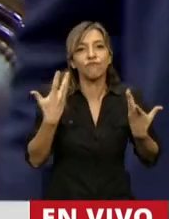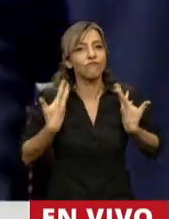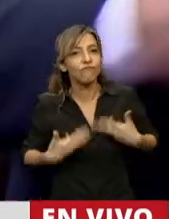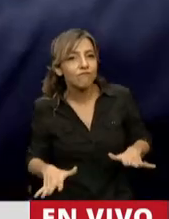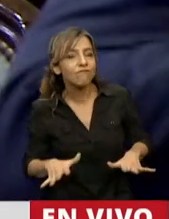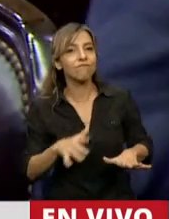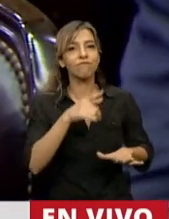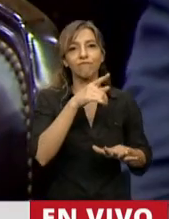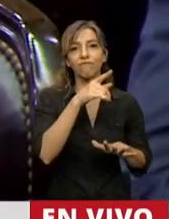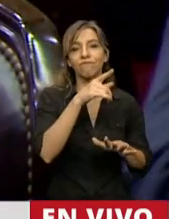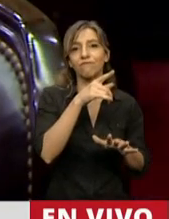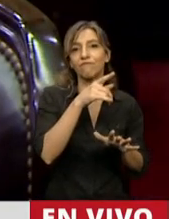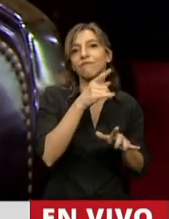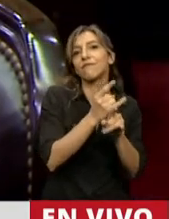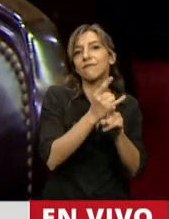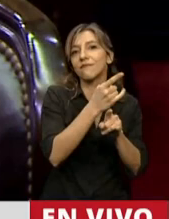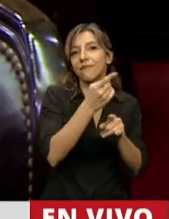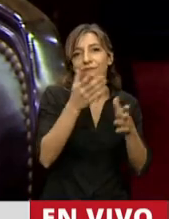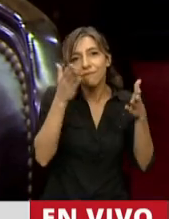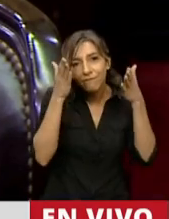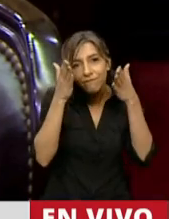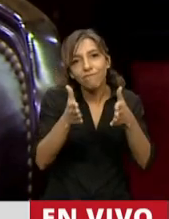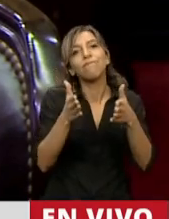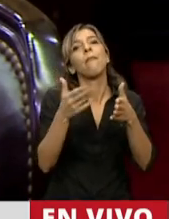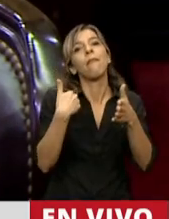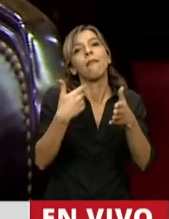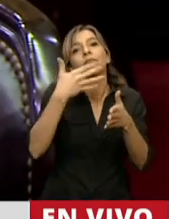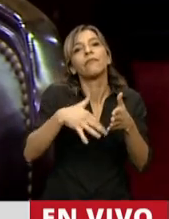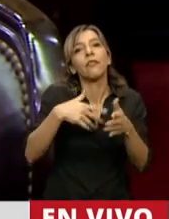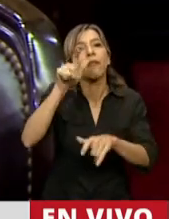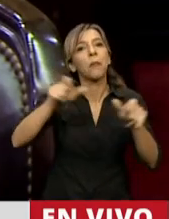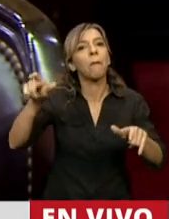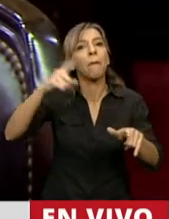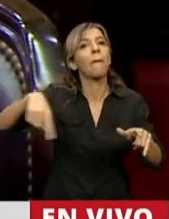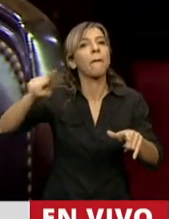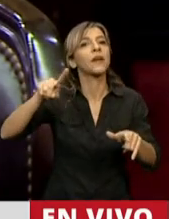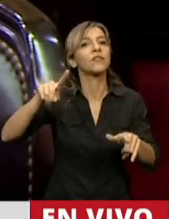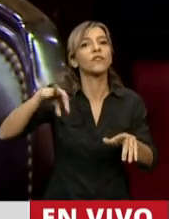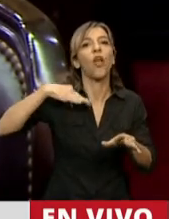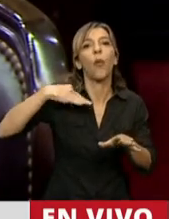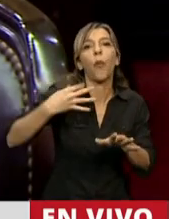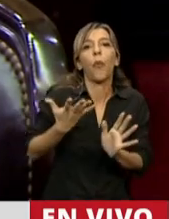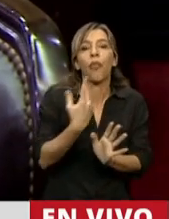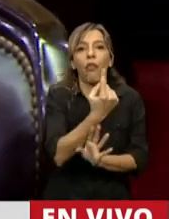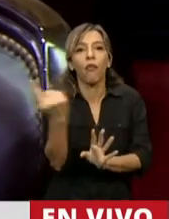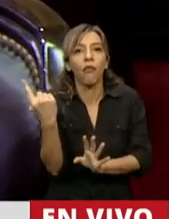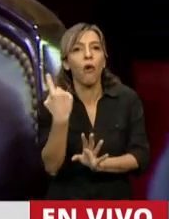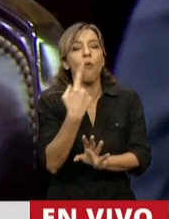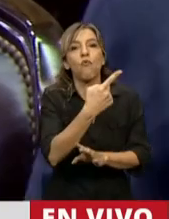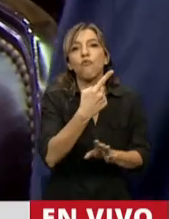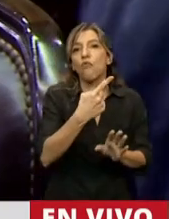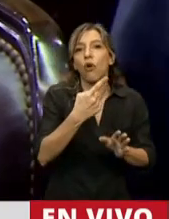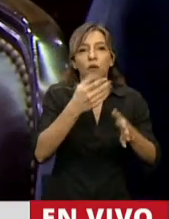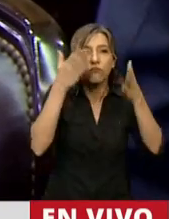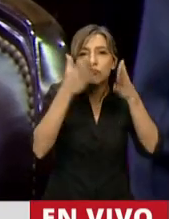particular interpretación de lo que debe ser la vida del hombre público en relación a cuidar los recursos del Estado,